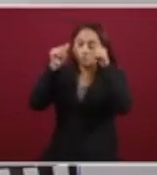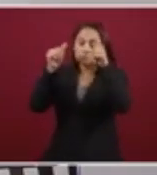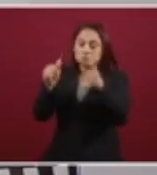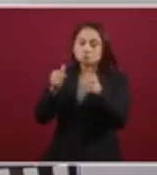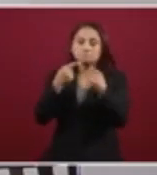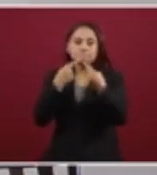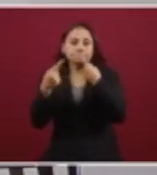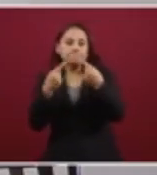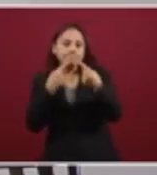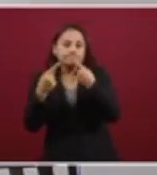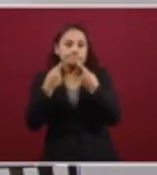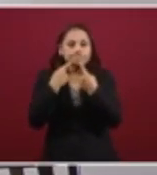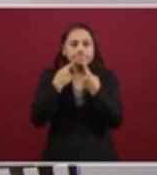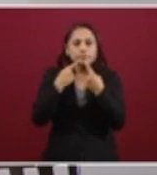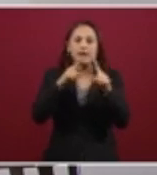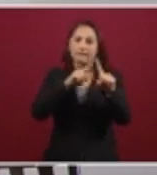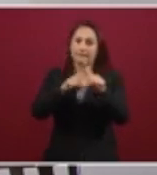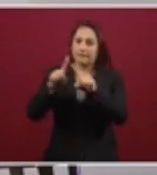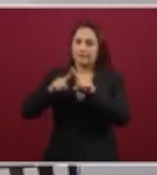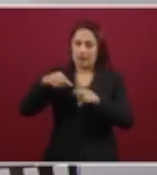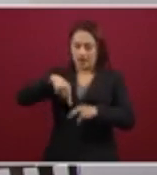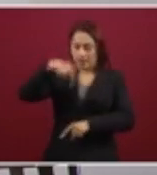vista de todos los sectores